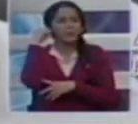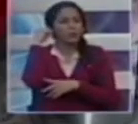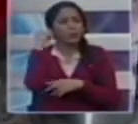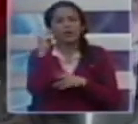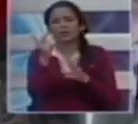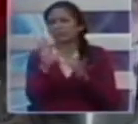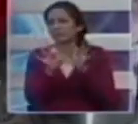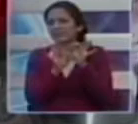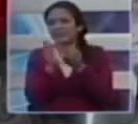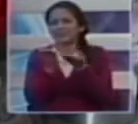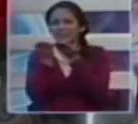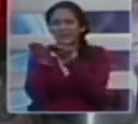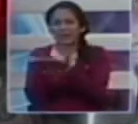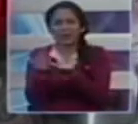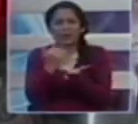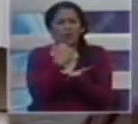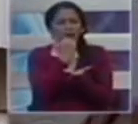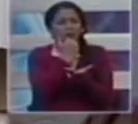tenemos